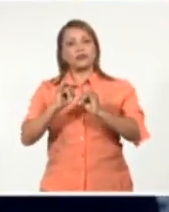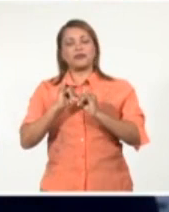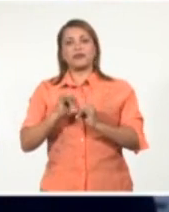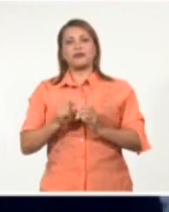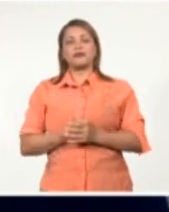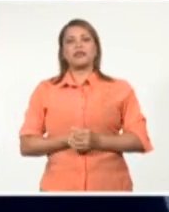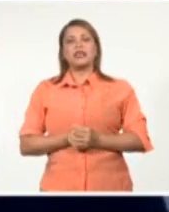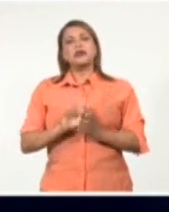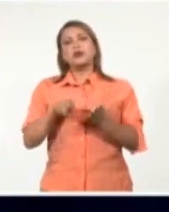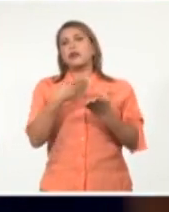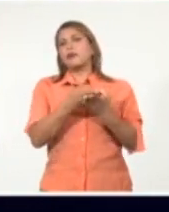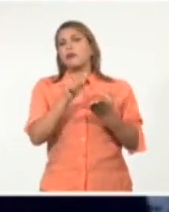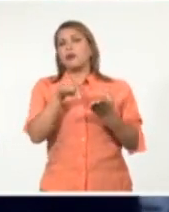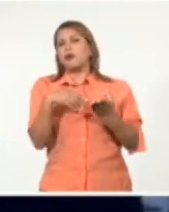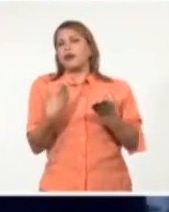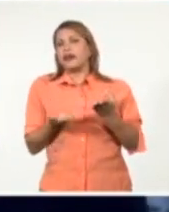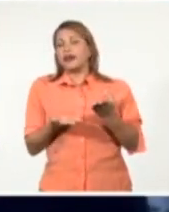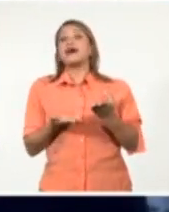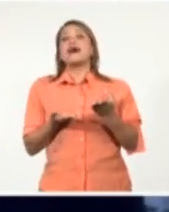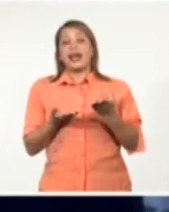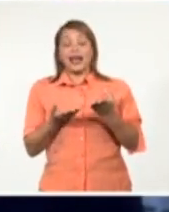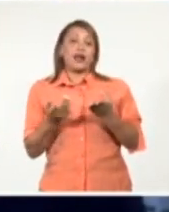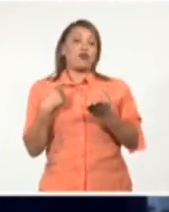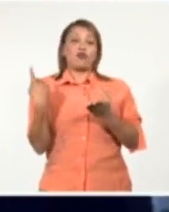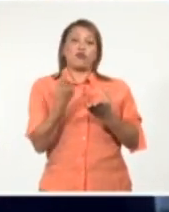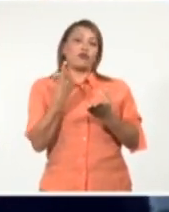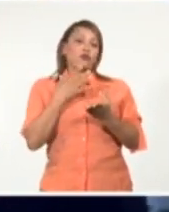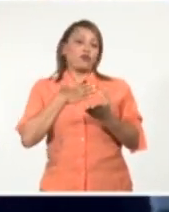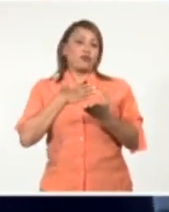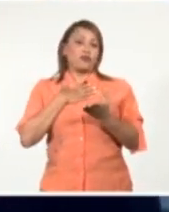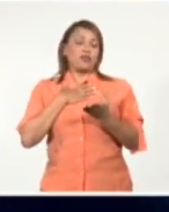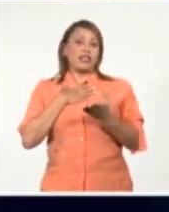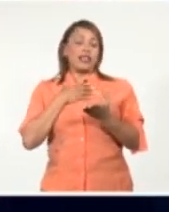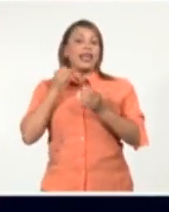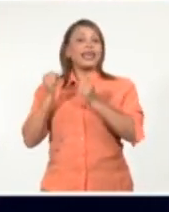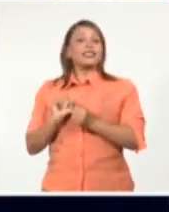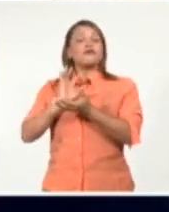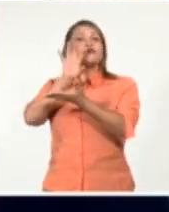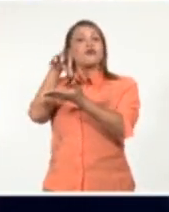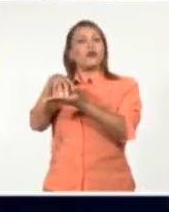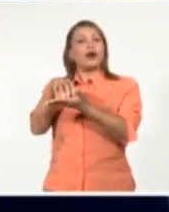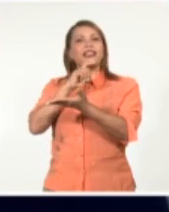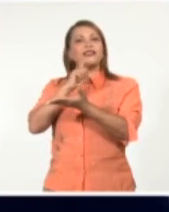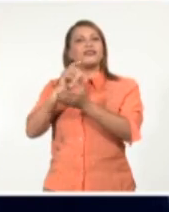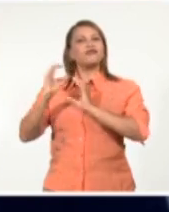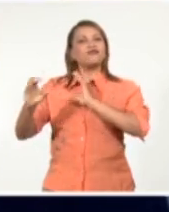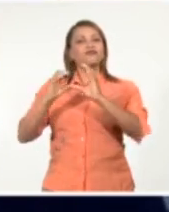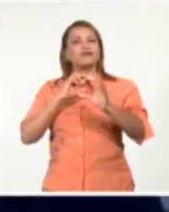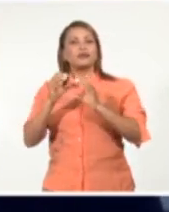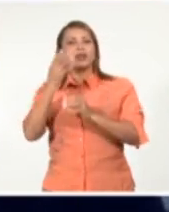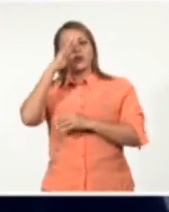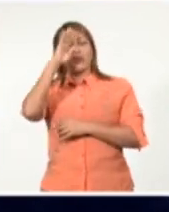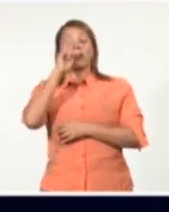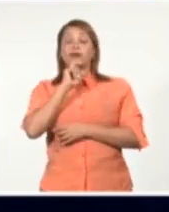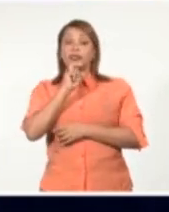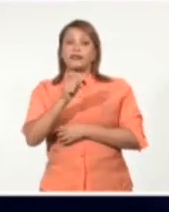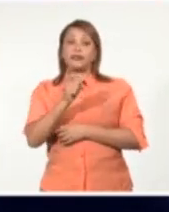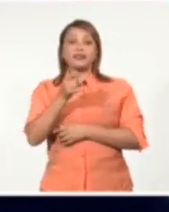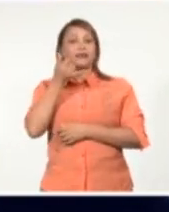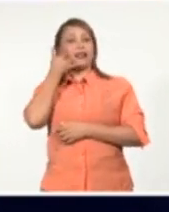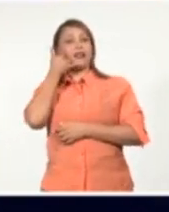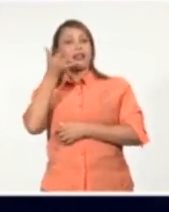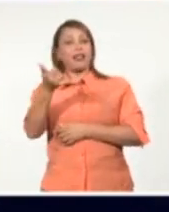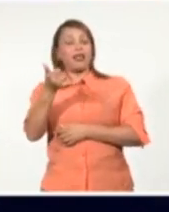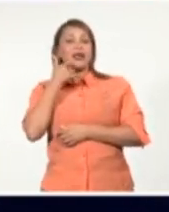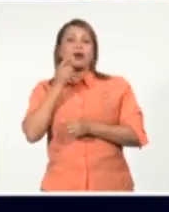qué le propongo hoy porque como estamos en un lugar donde es muy difícil la comunicación para el cubano donde las